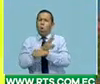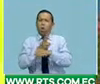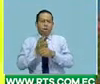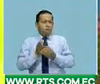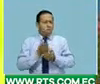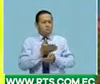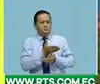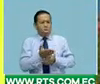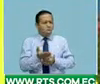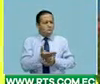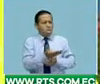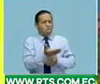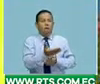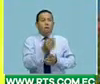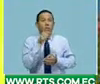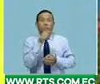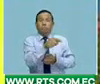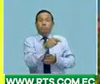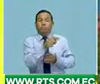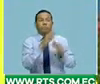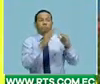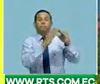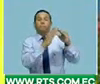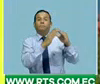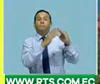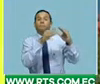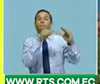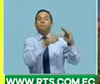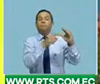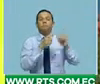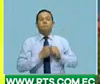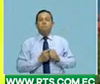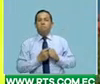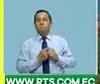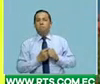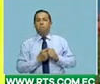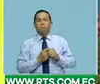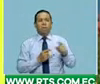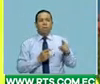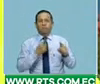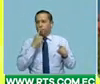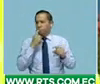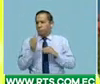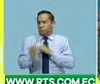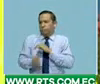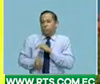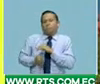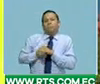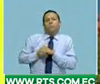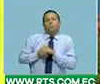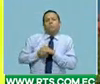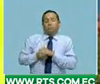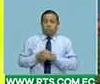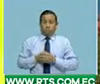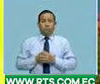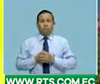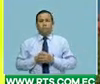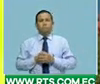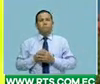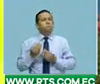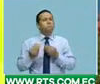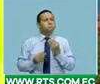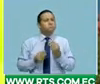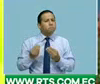un inmueble en el cual este sujeto se encontraba evadiendo la justicia. Como indicios, se